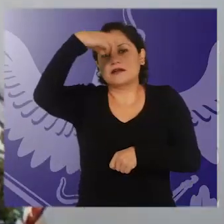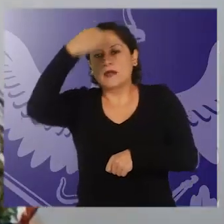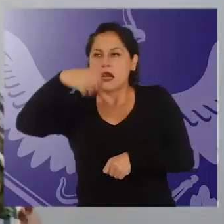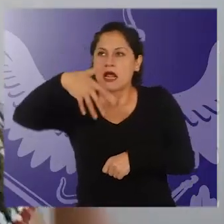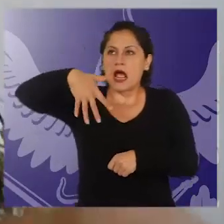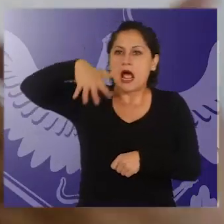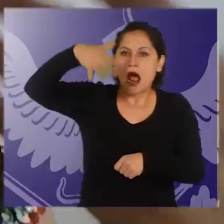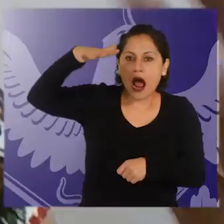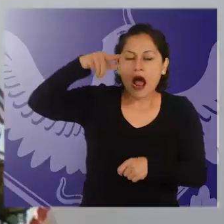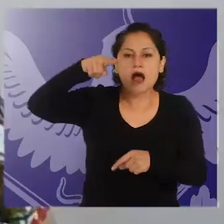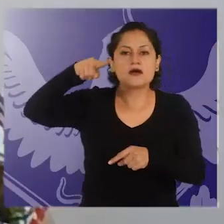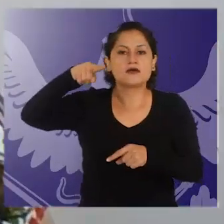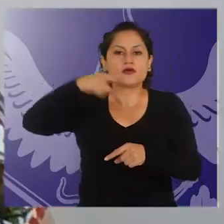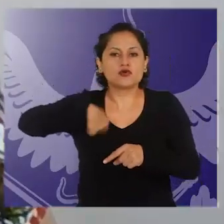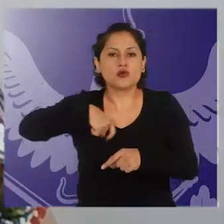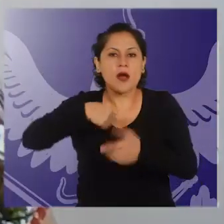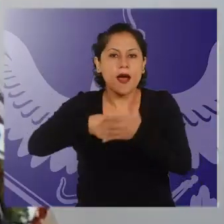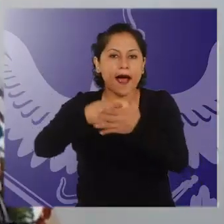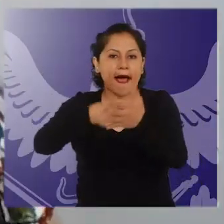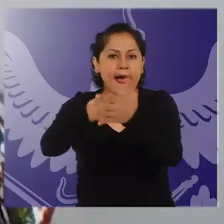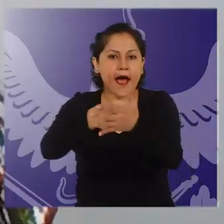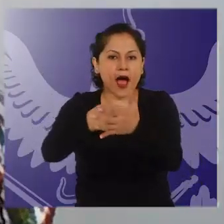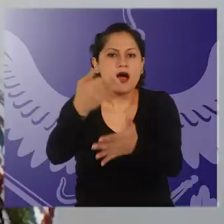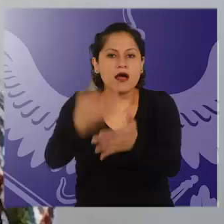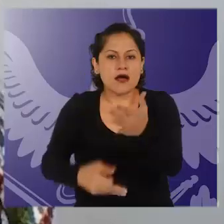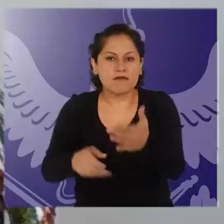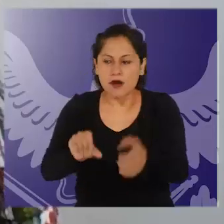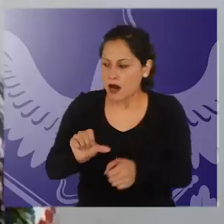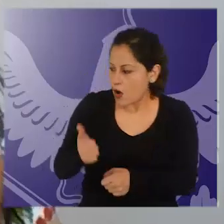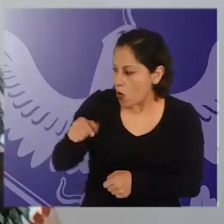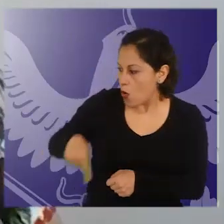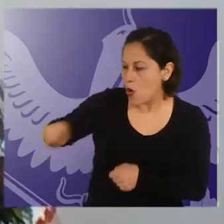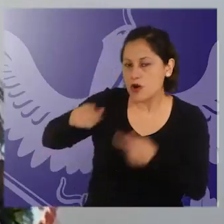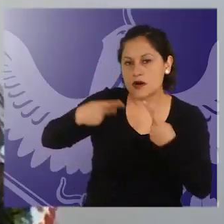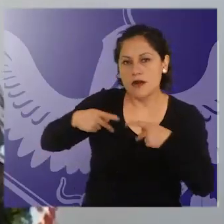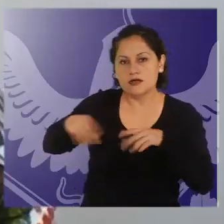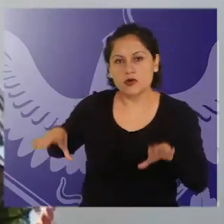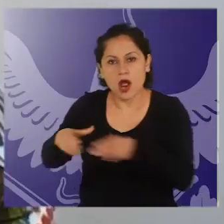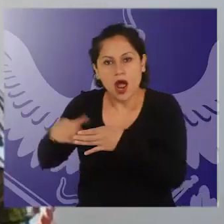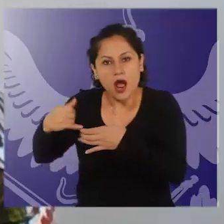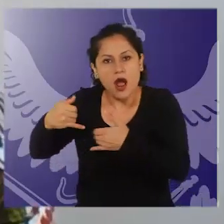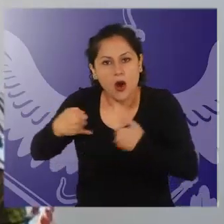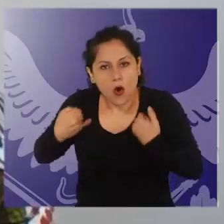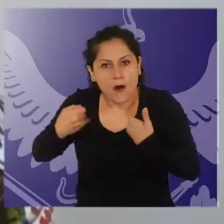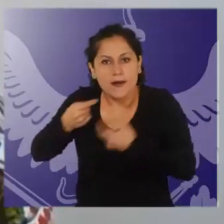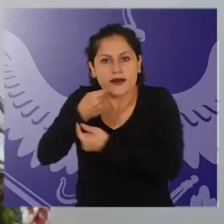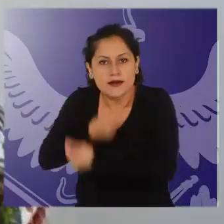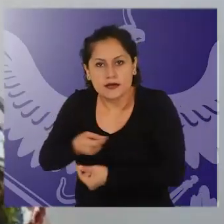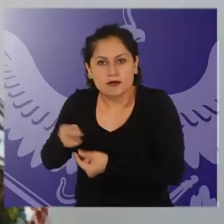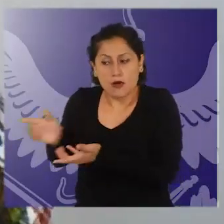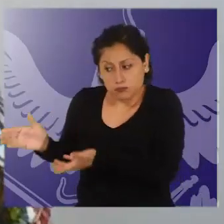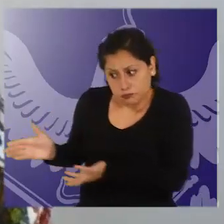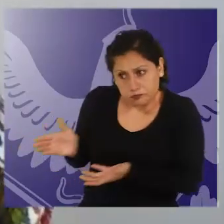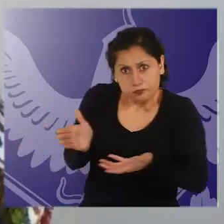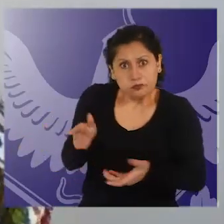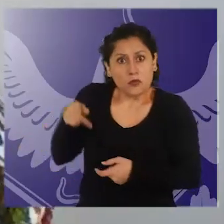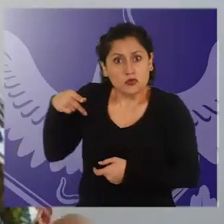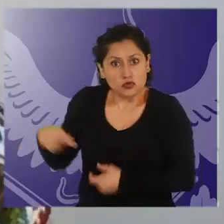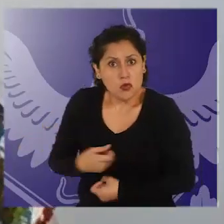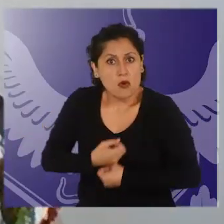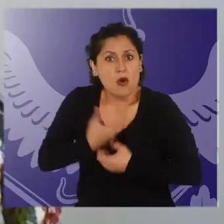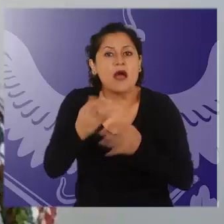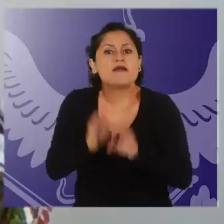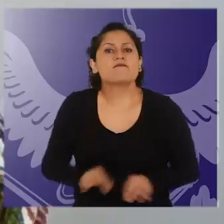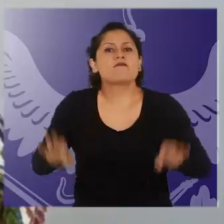mayor experiencia, mayor tiempo en estos espacios, y dejamos de lado las voces de las juventudes, las voces de la niñez,